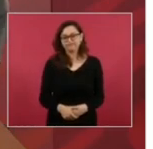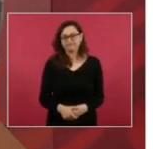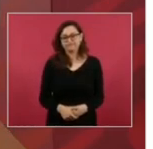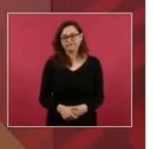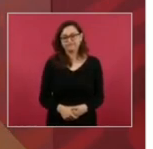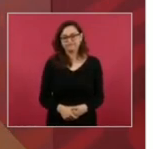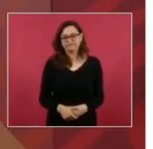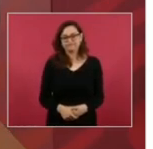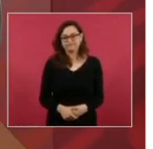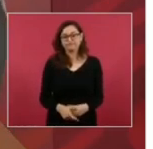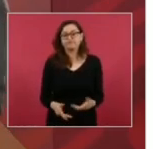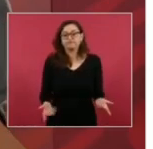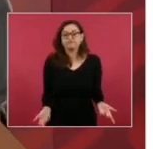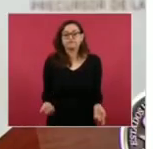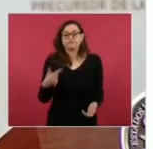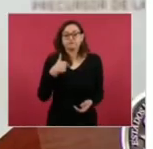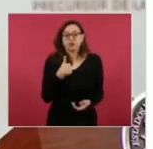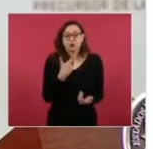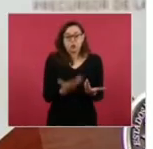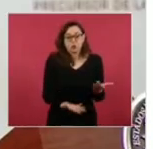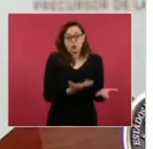porque hice propuestas